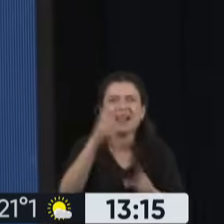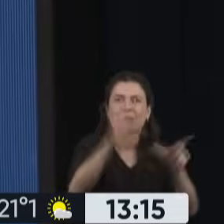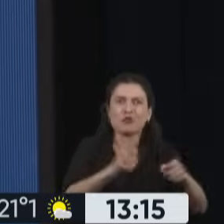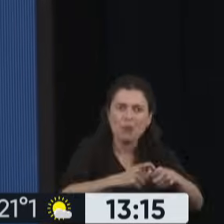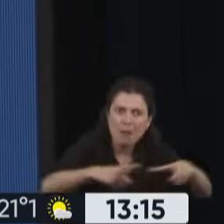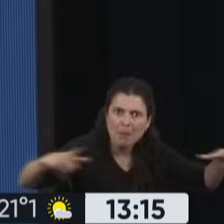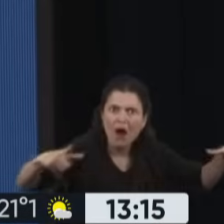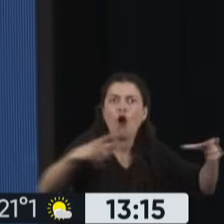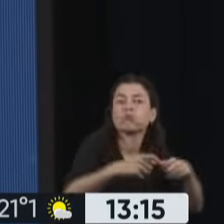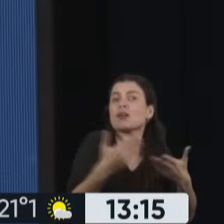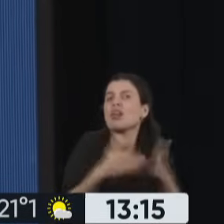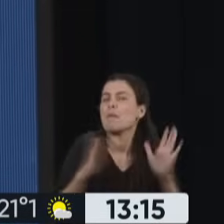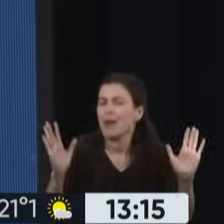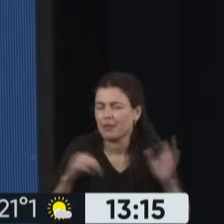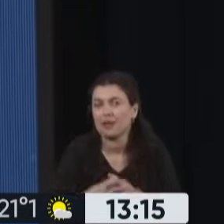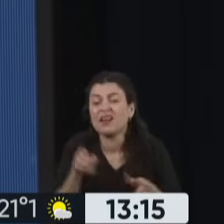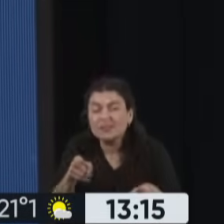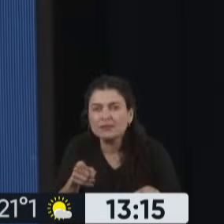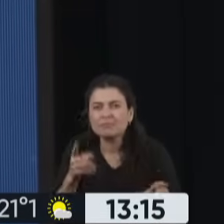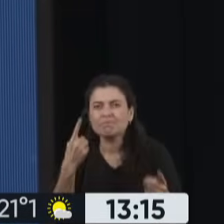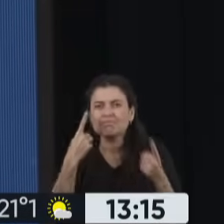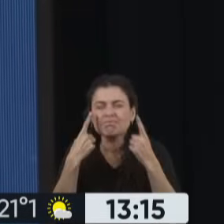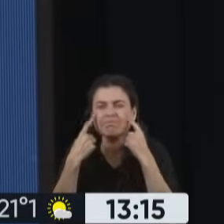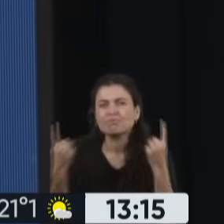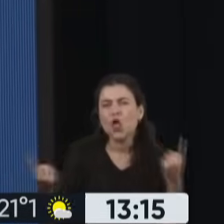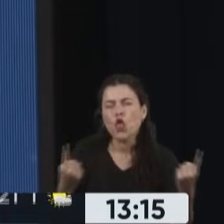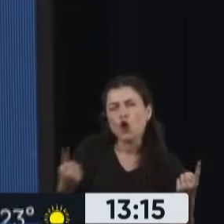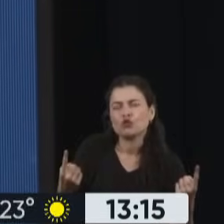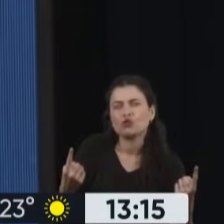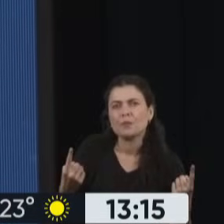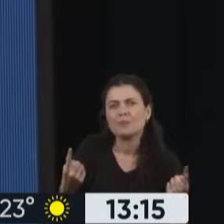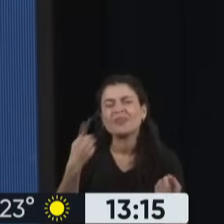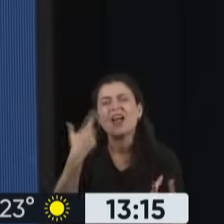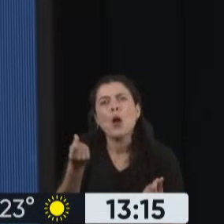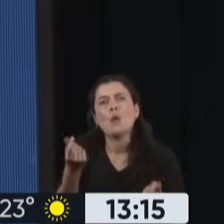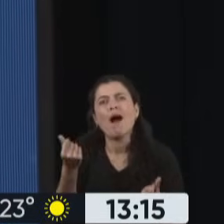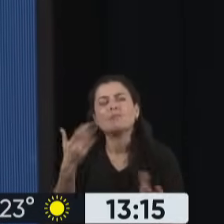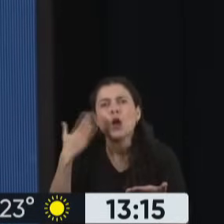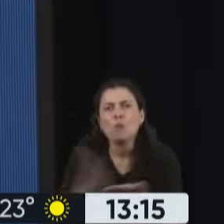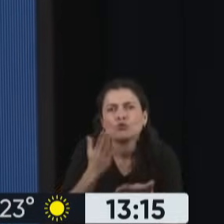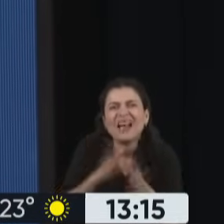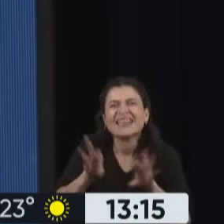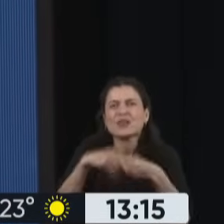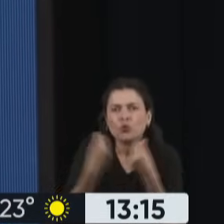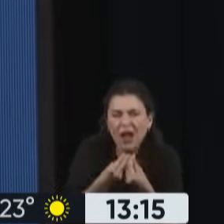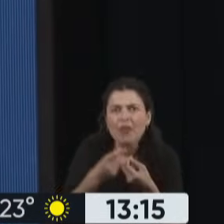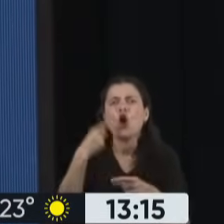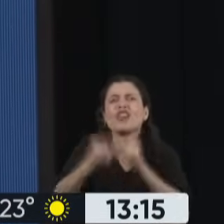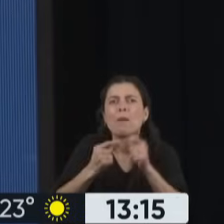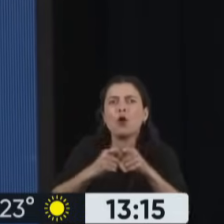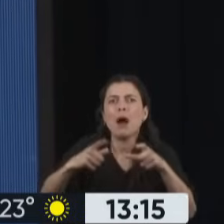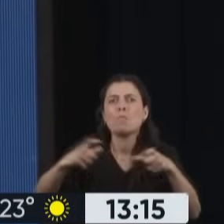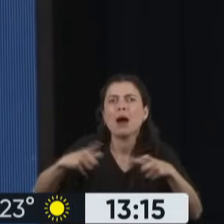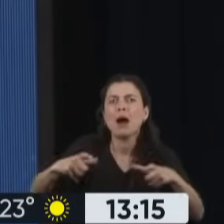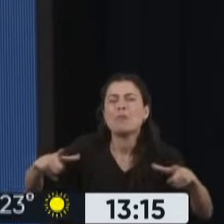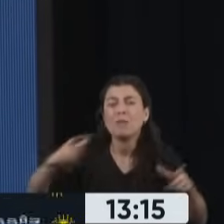eso significa que hay lo que se llaman rendimientos crecientes. Es decir, por cada unidad de